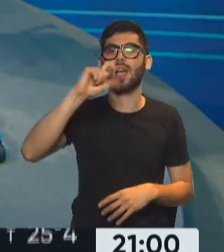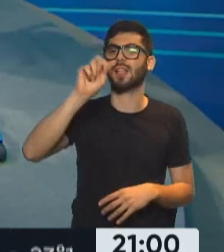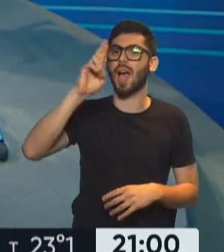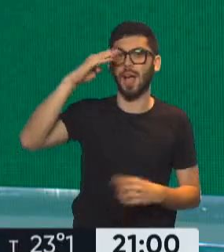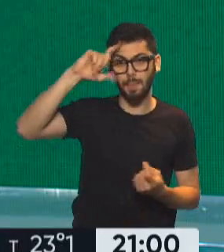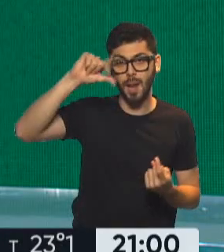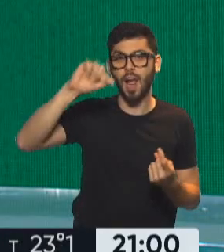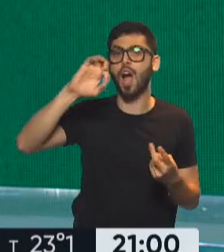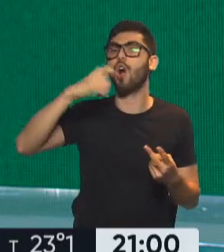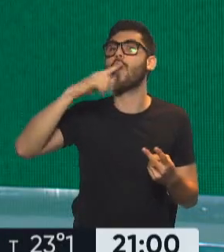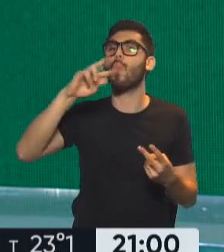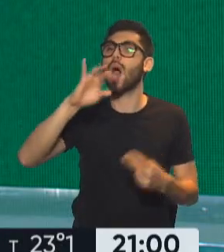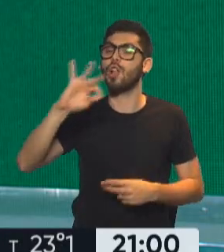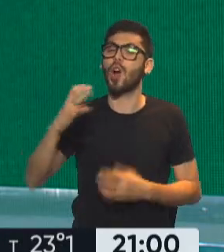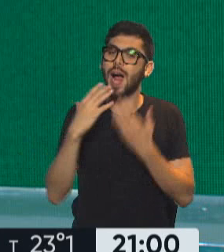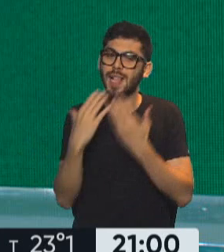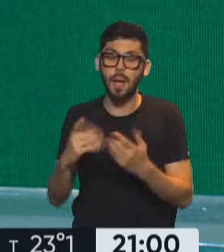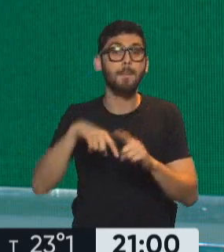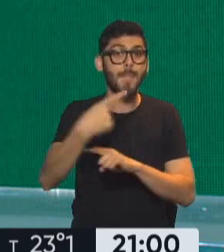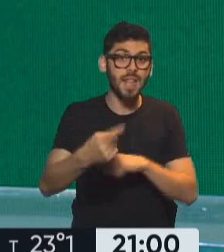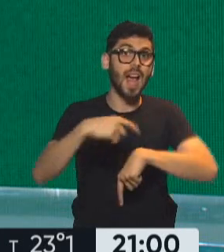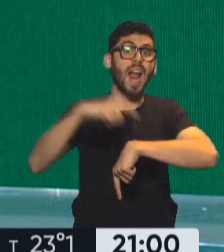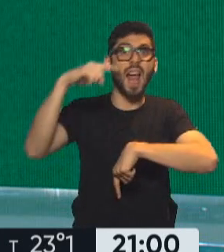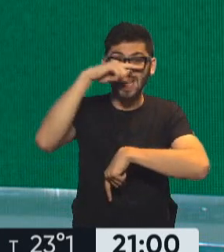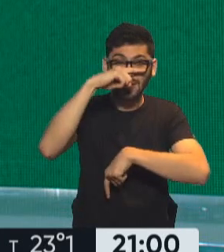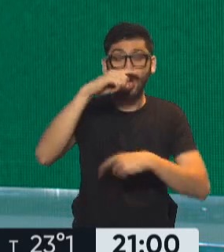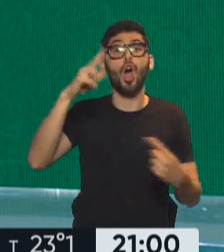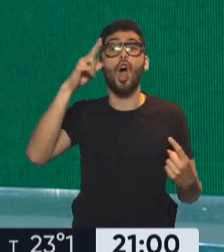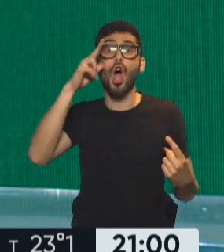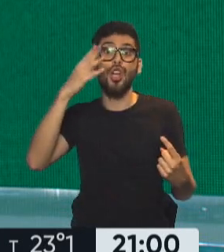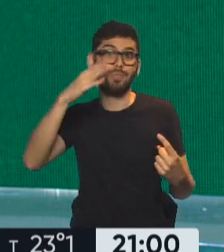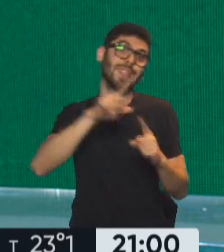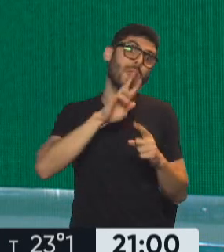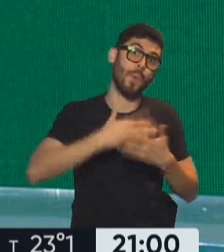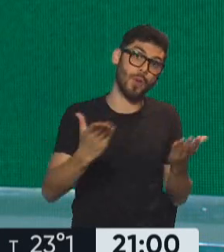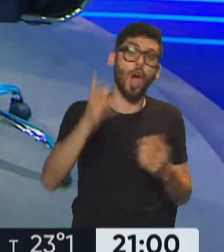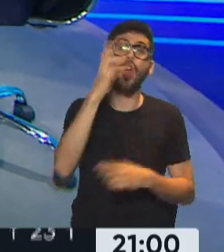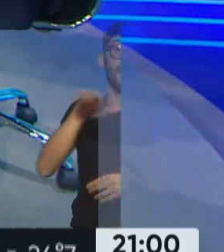gracias. Gracias. Mañana, 19 horas, estaremos con Televisión Pública Noticias. 20:30, cierre de edición.